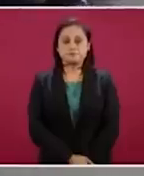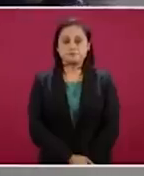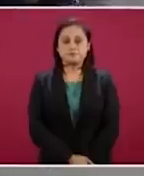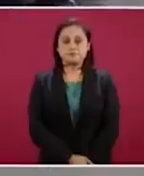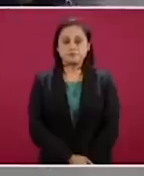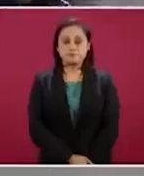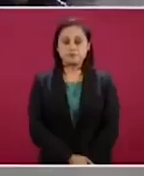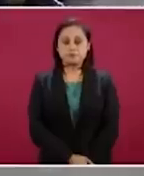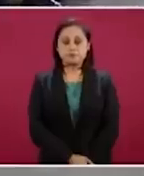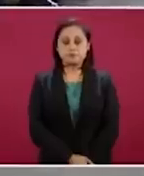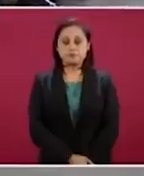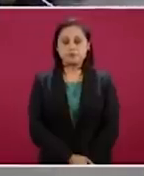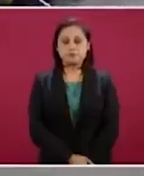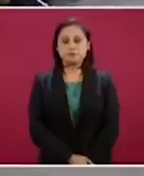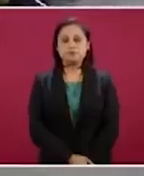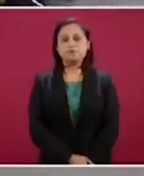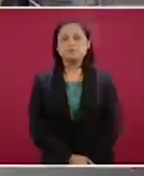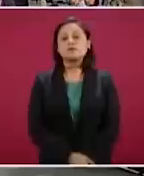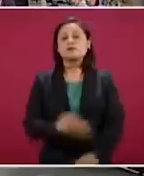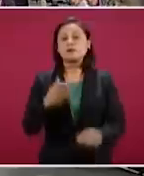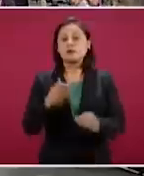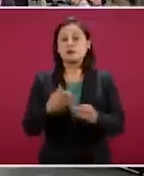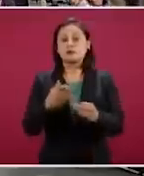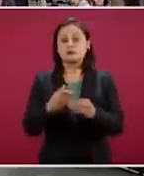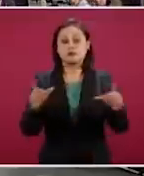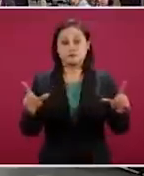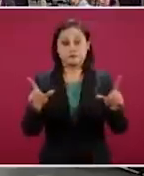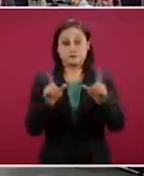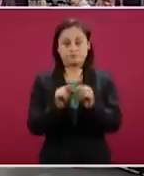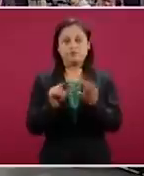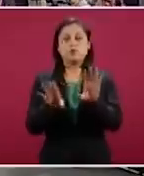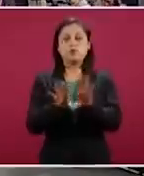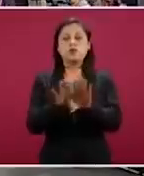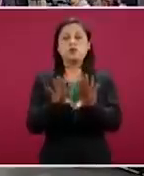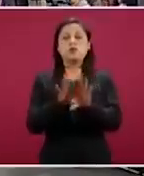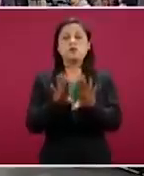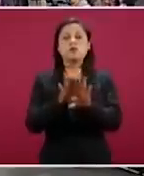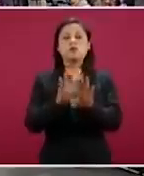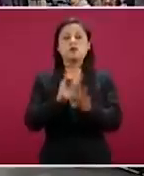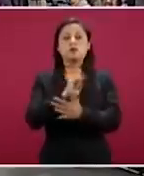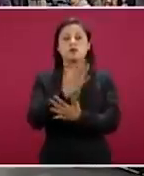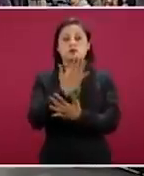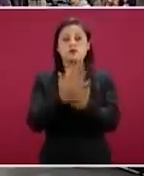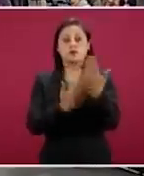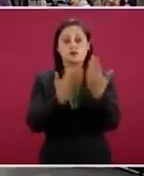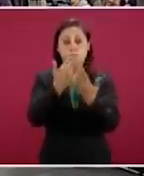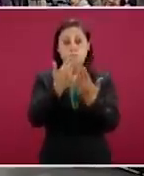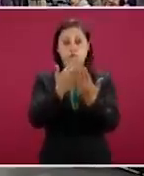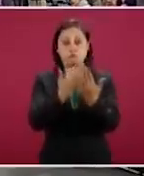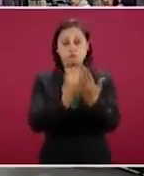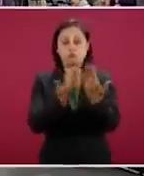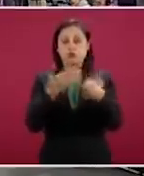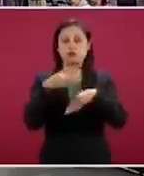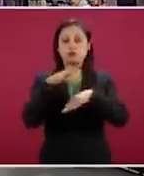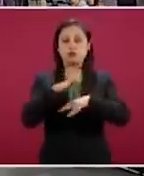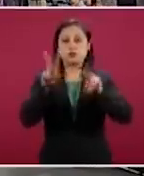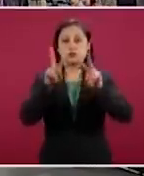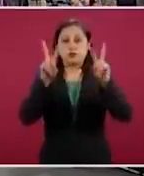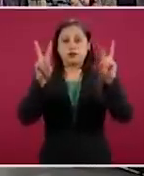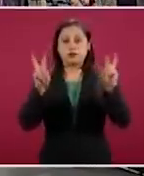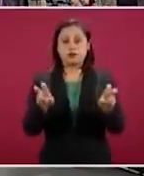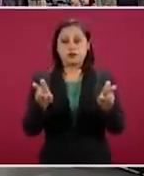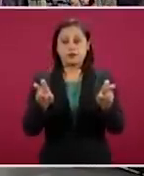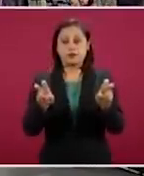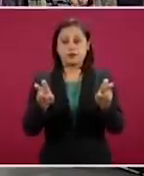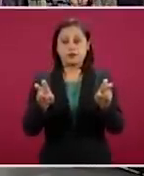Vamos a concluir con el informe sobre el homenaje al general Felipe